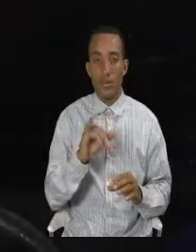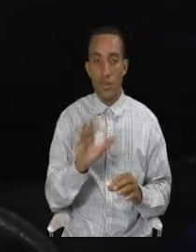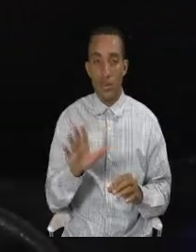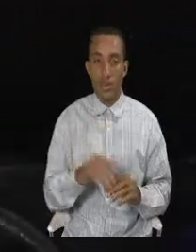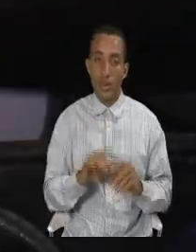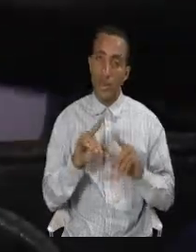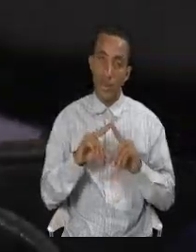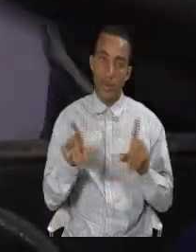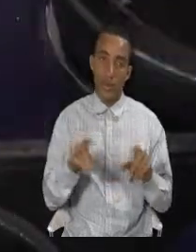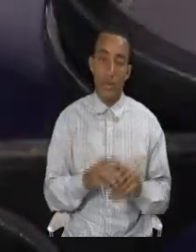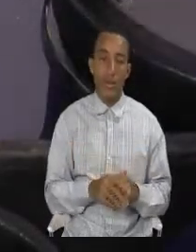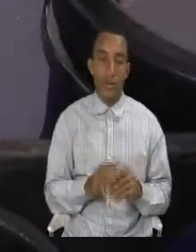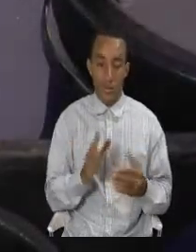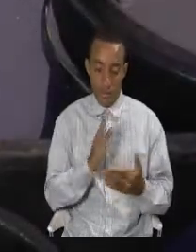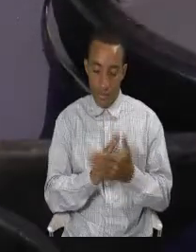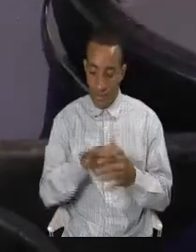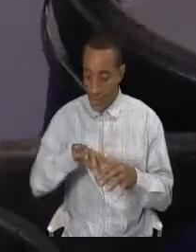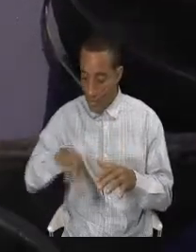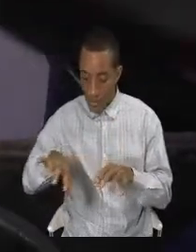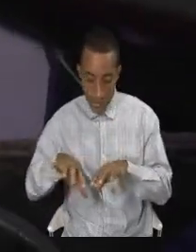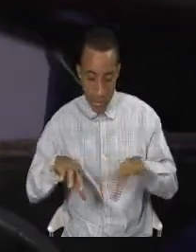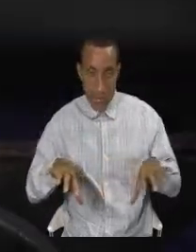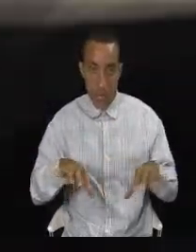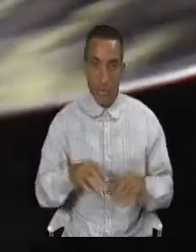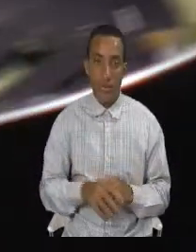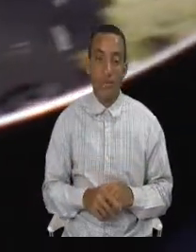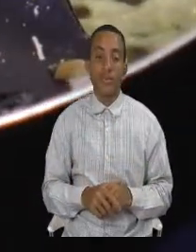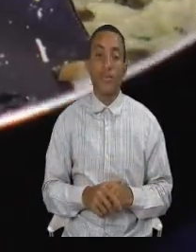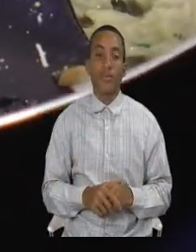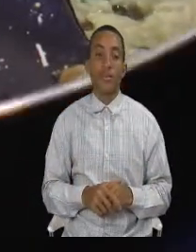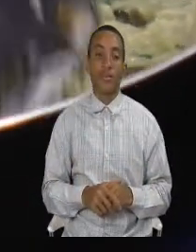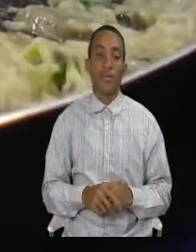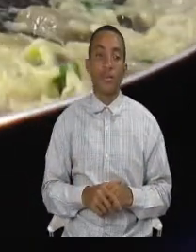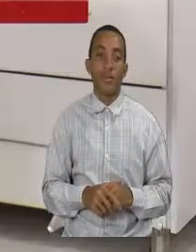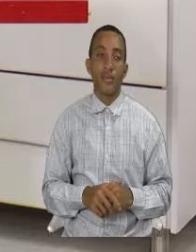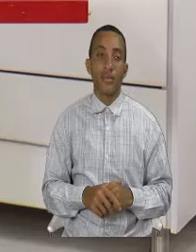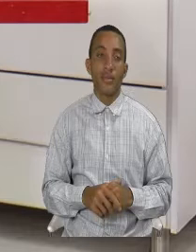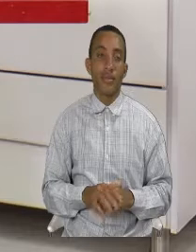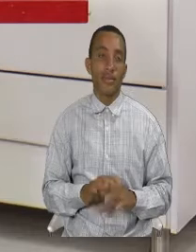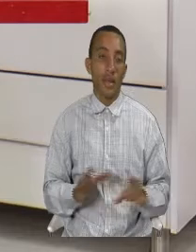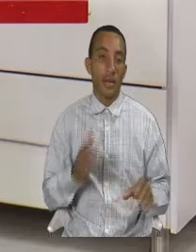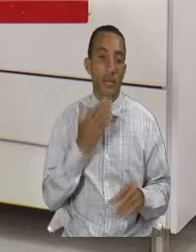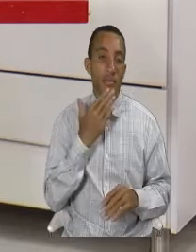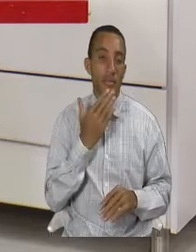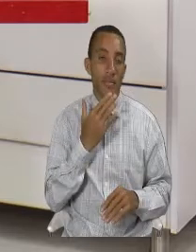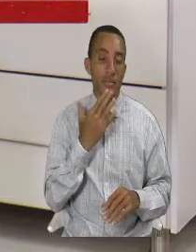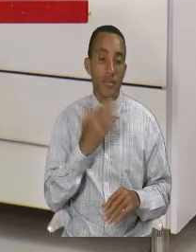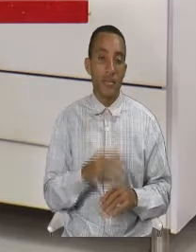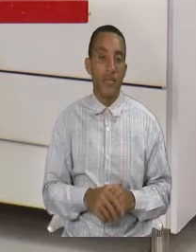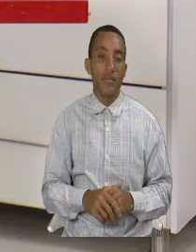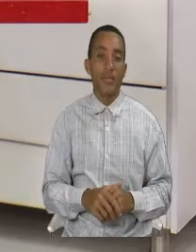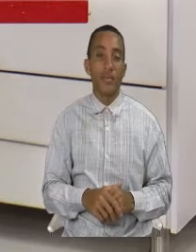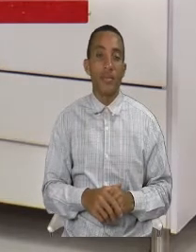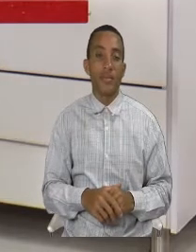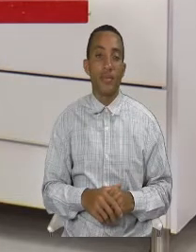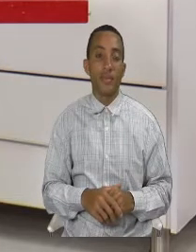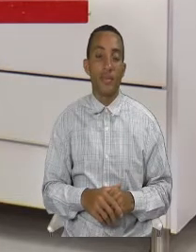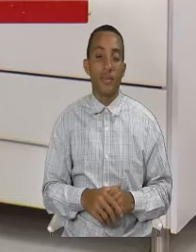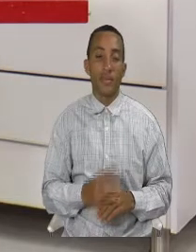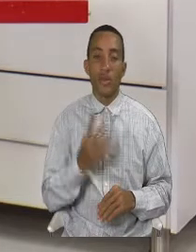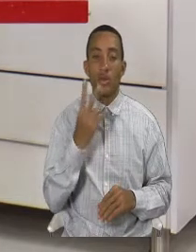Diferente a este de este ladito. Vamos a apagarle acá. Ya es suficiente. Entonces ya tenemos las